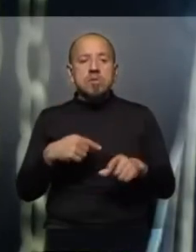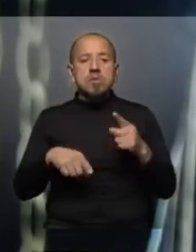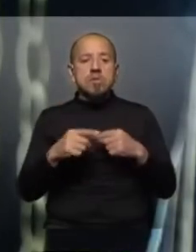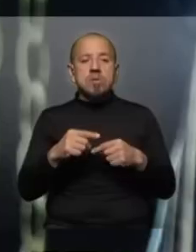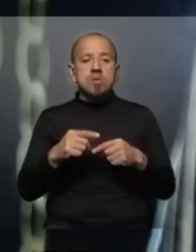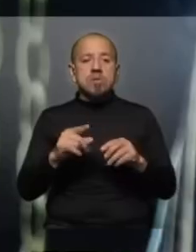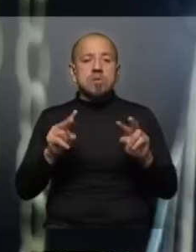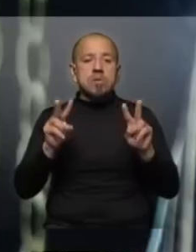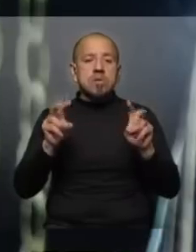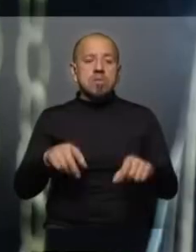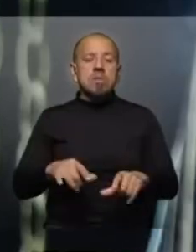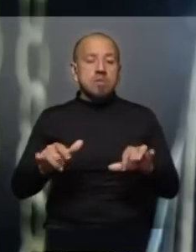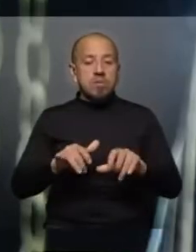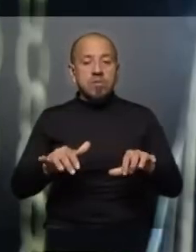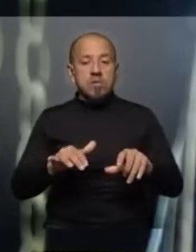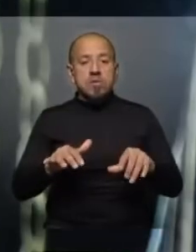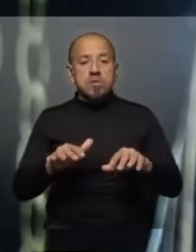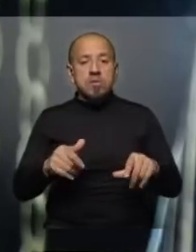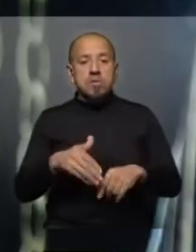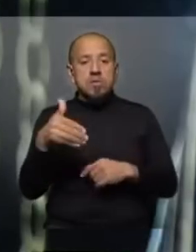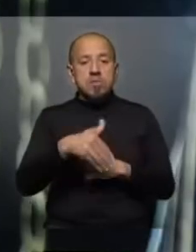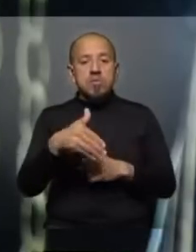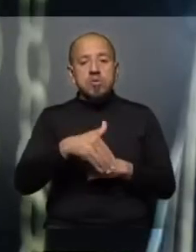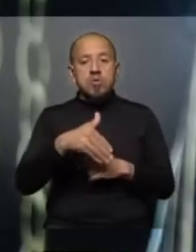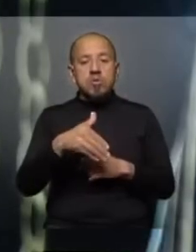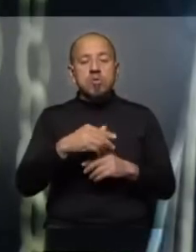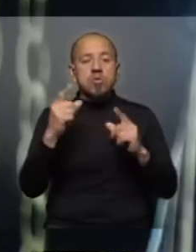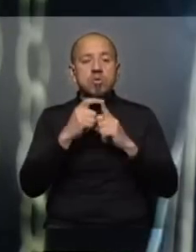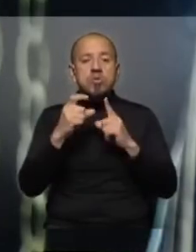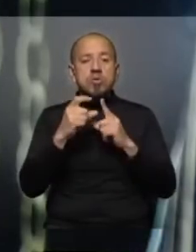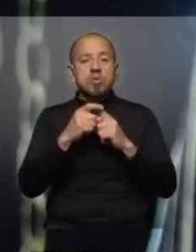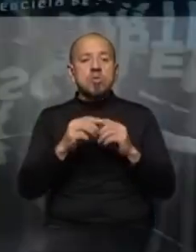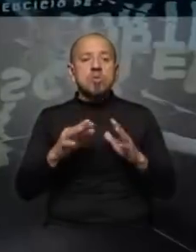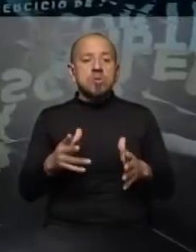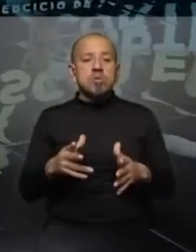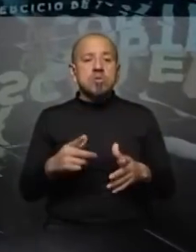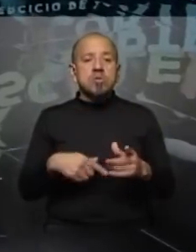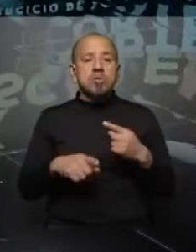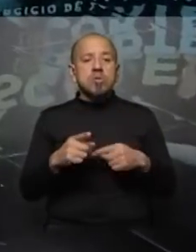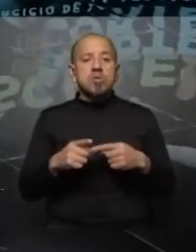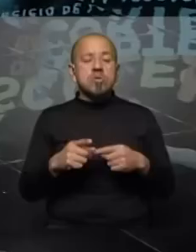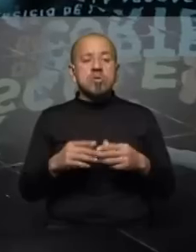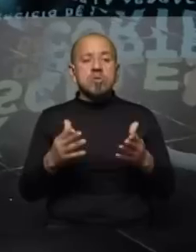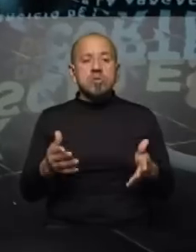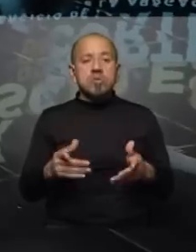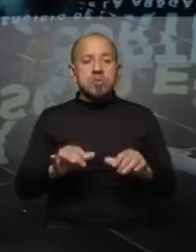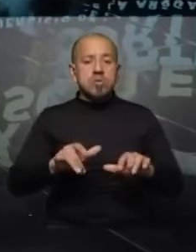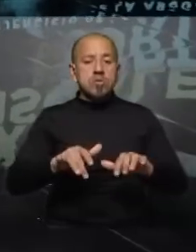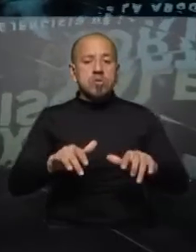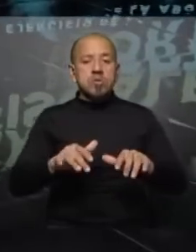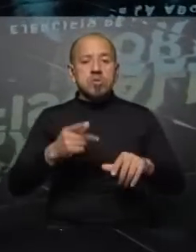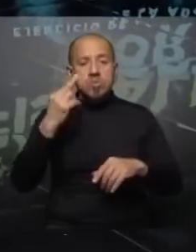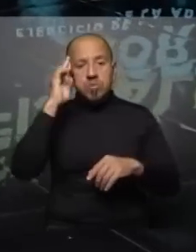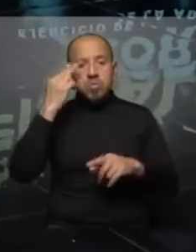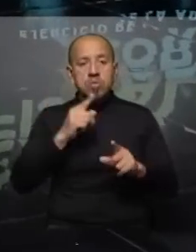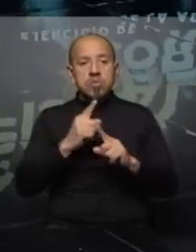delitos informáticos millones de dólares se pierden en el Uruguay por año por como como consecuencia de los delitos informáticos Uruguay no